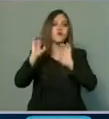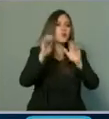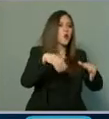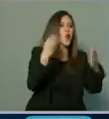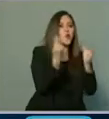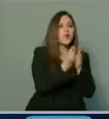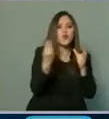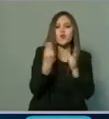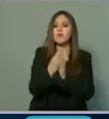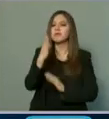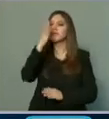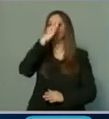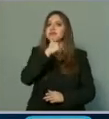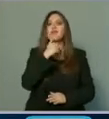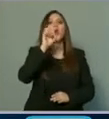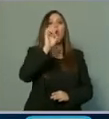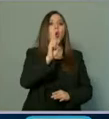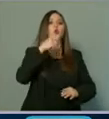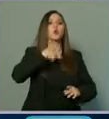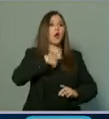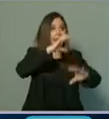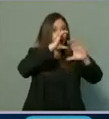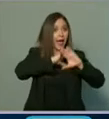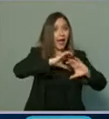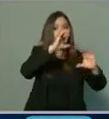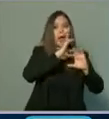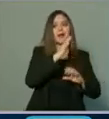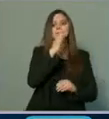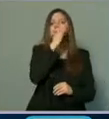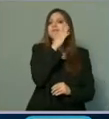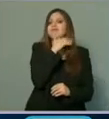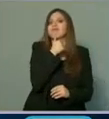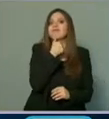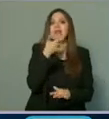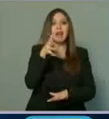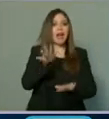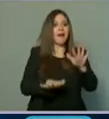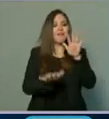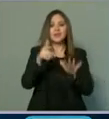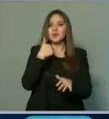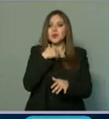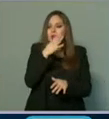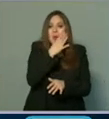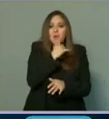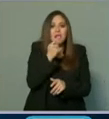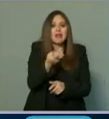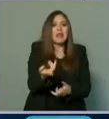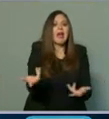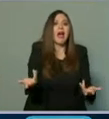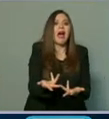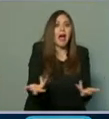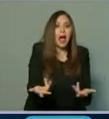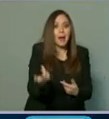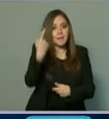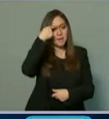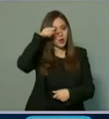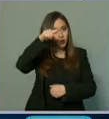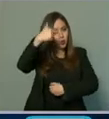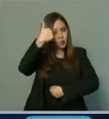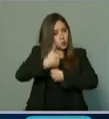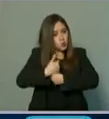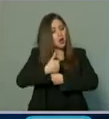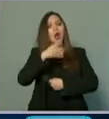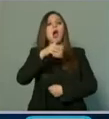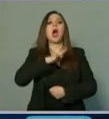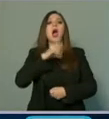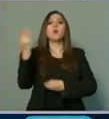sale. O quiero cantar y por más... No, o sea, hay veces que no se puede. ¿Cómo le haces? Sí, y aquí es, ¿Y por cómo le ejemplo, haces para identificarlo? Porque hay gente que